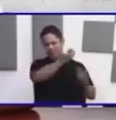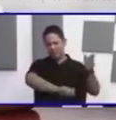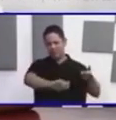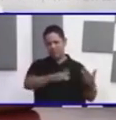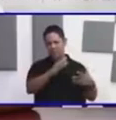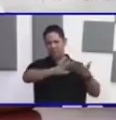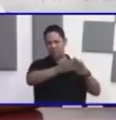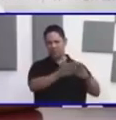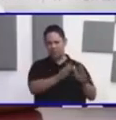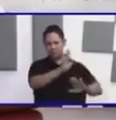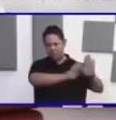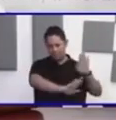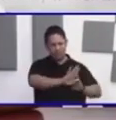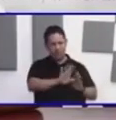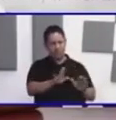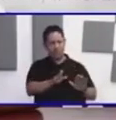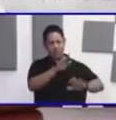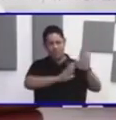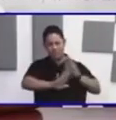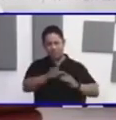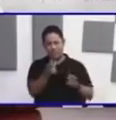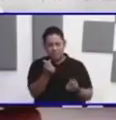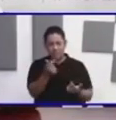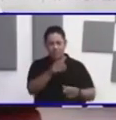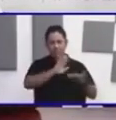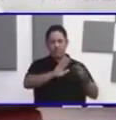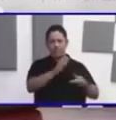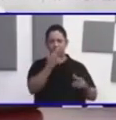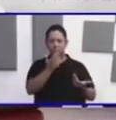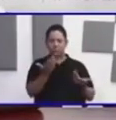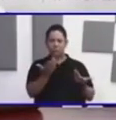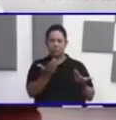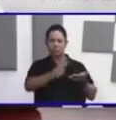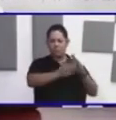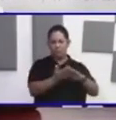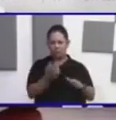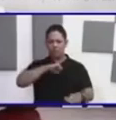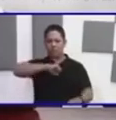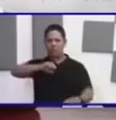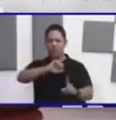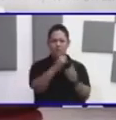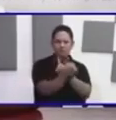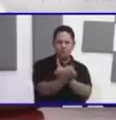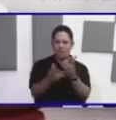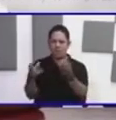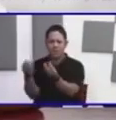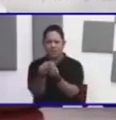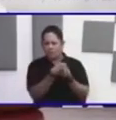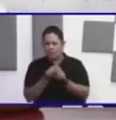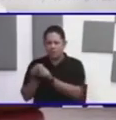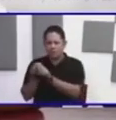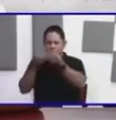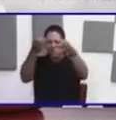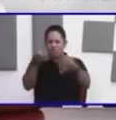los intereses económicos de la comunidad que lo necesita, los derechos sociales y los colectivos, la seguridad, sobre todo con